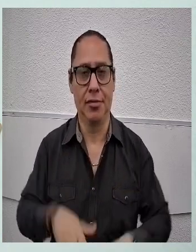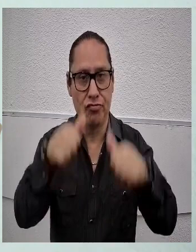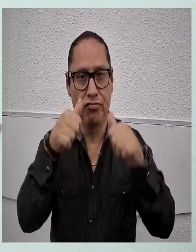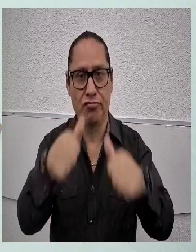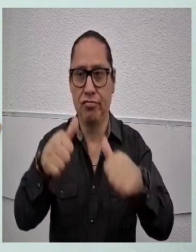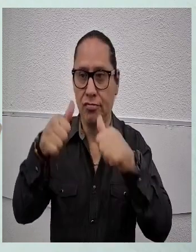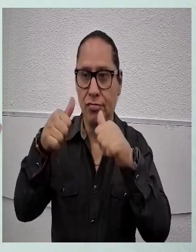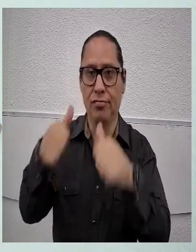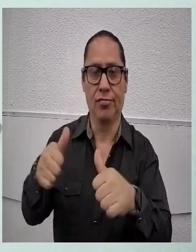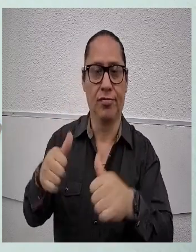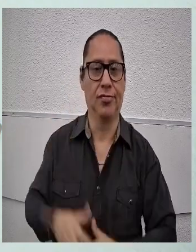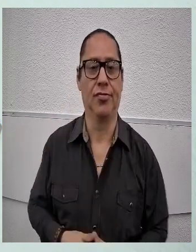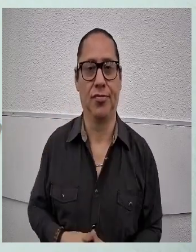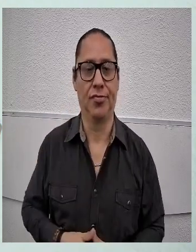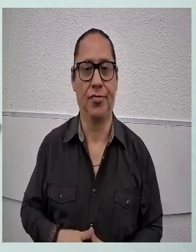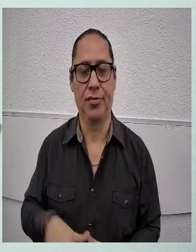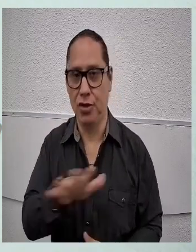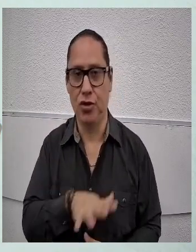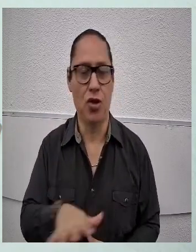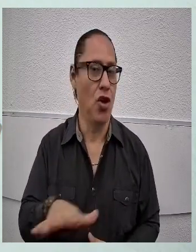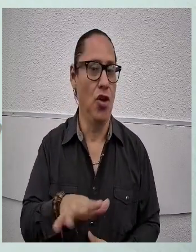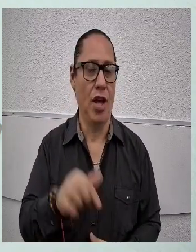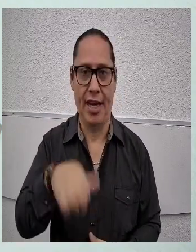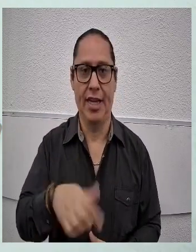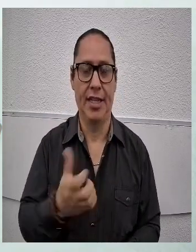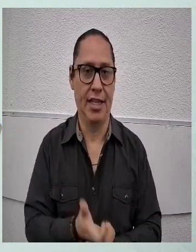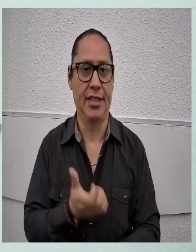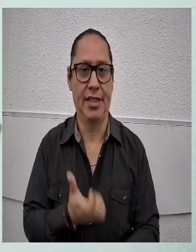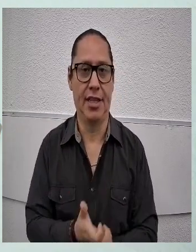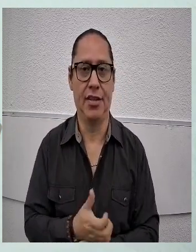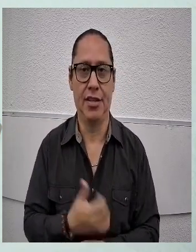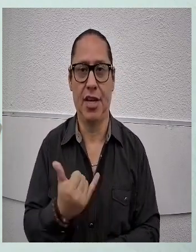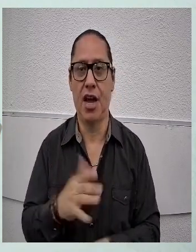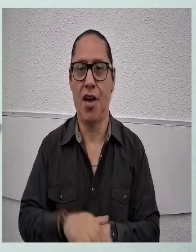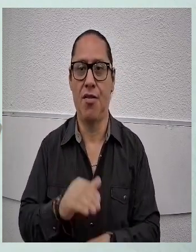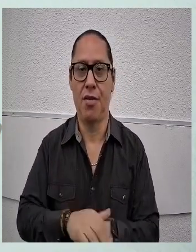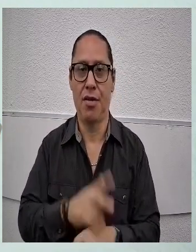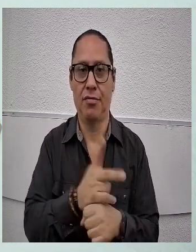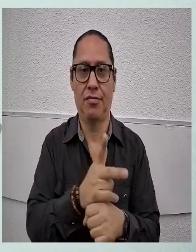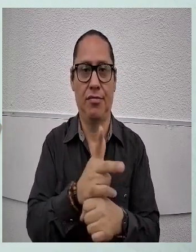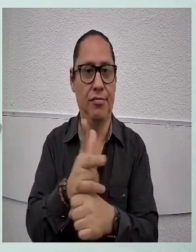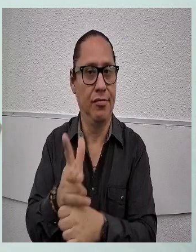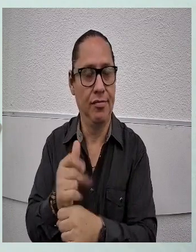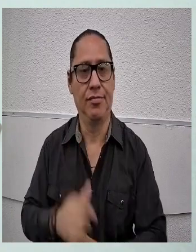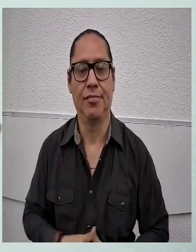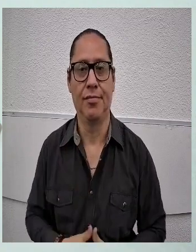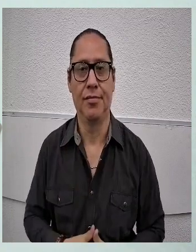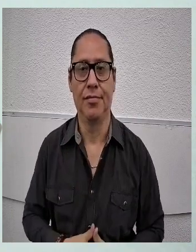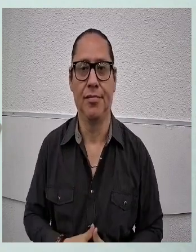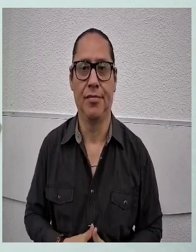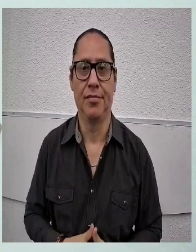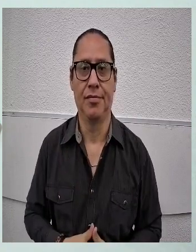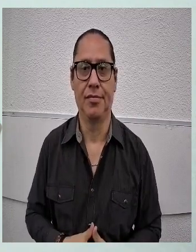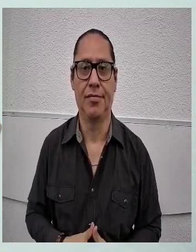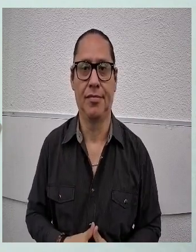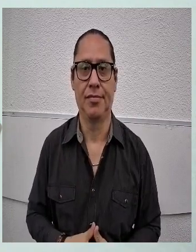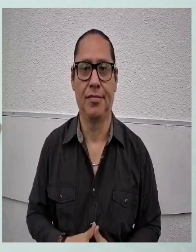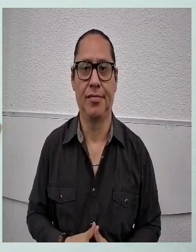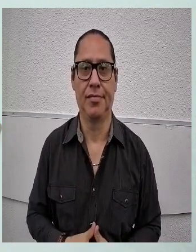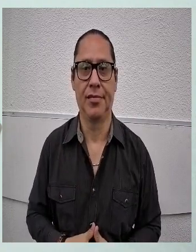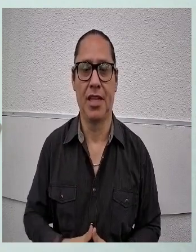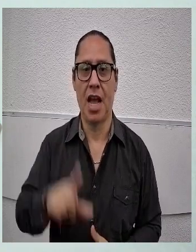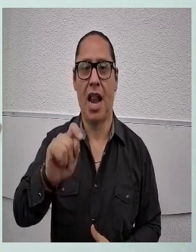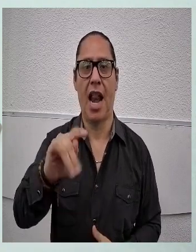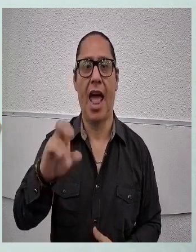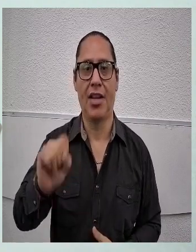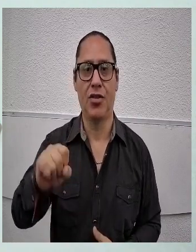atenta a la vida política y jurídica de nuestro estado y a nuestros amigos los medios de comunicación